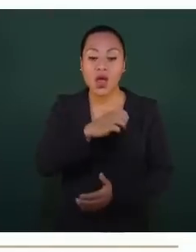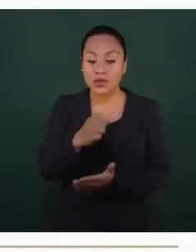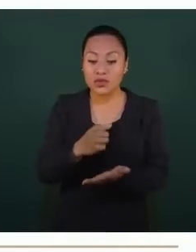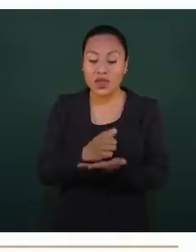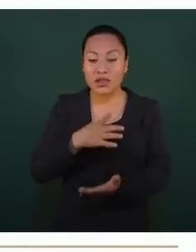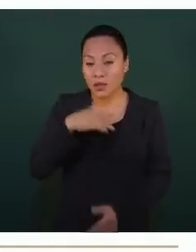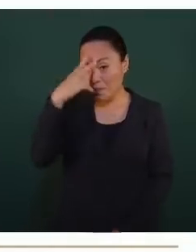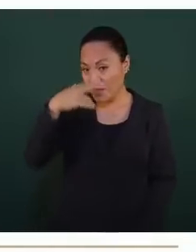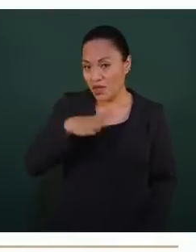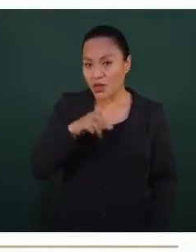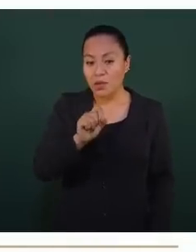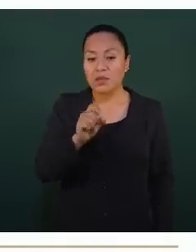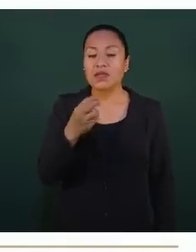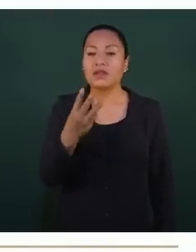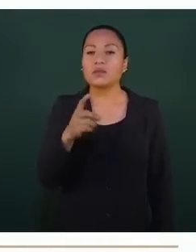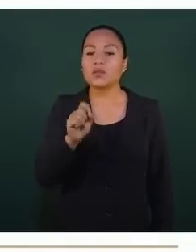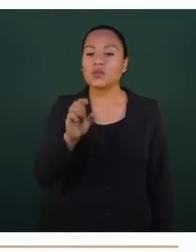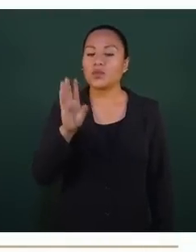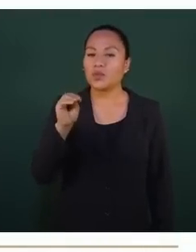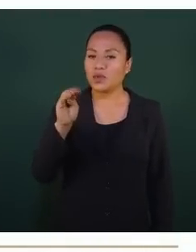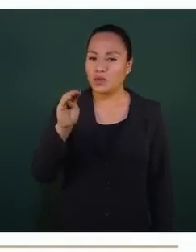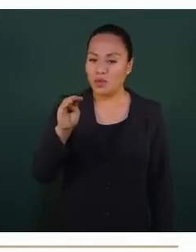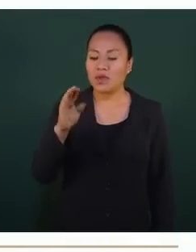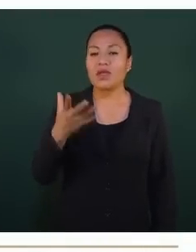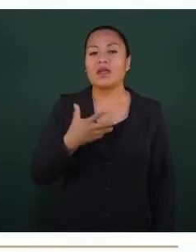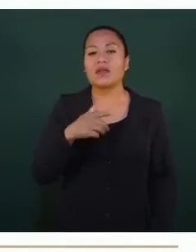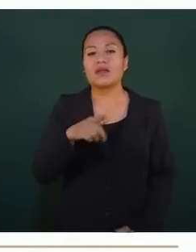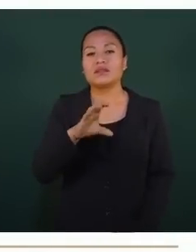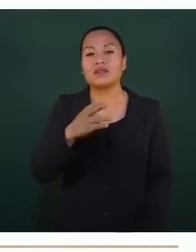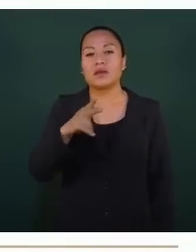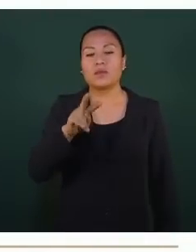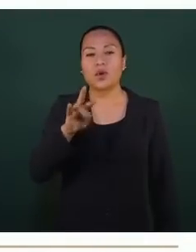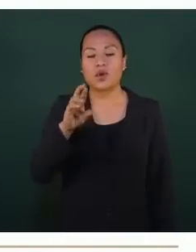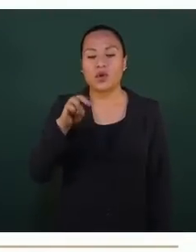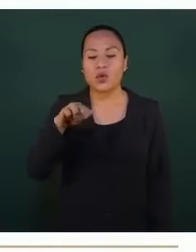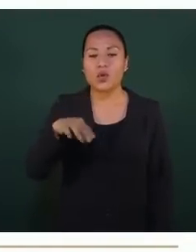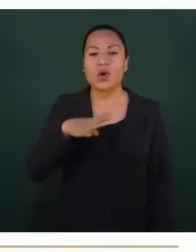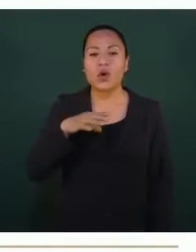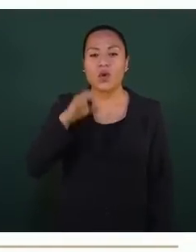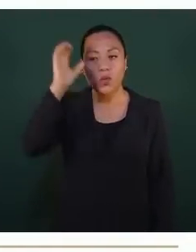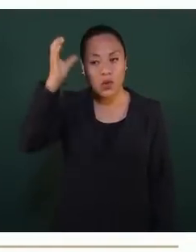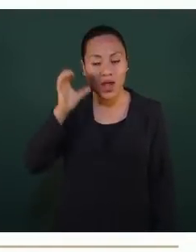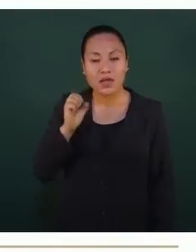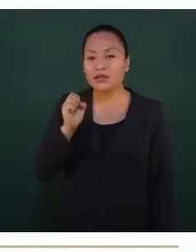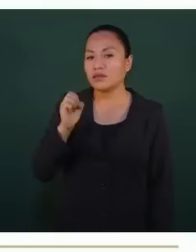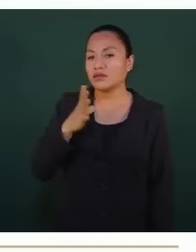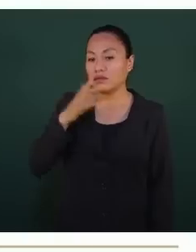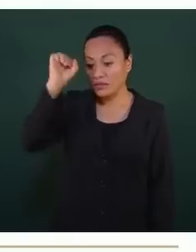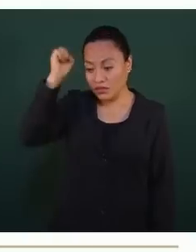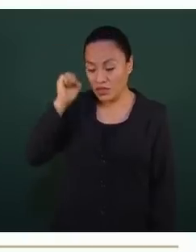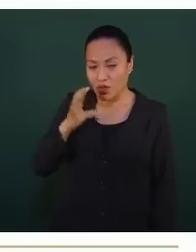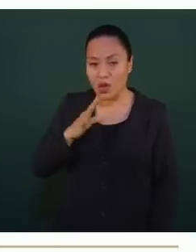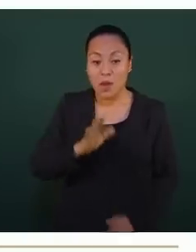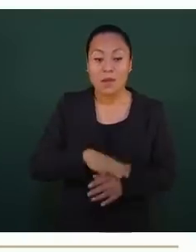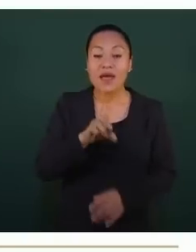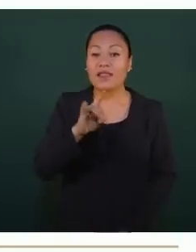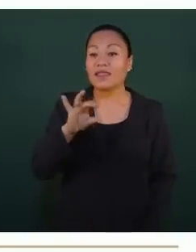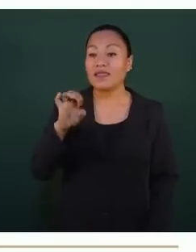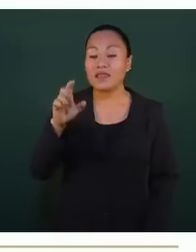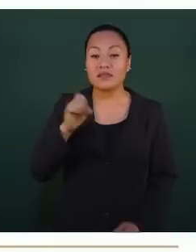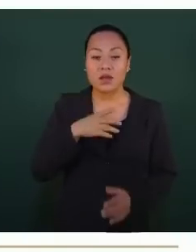México, y 23.99 de Chevron en Culiacán, Sinaloa. Para el diésel, el más